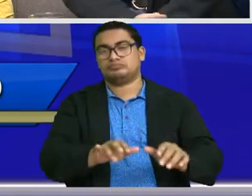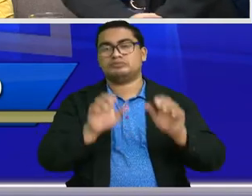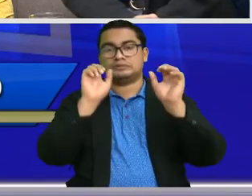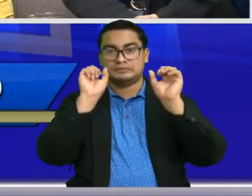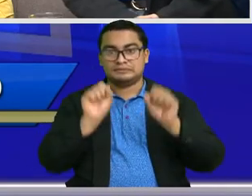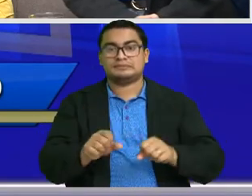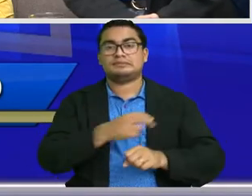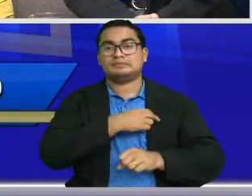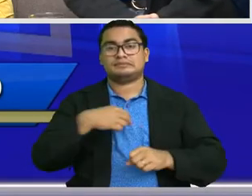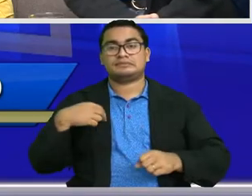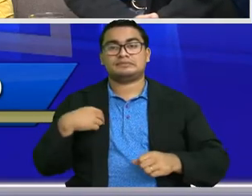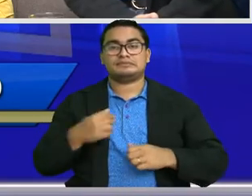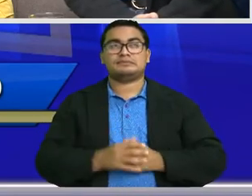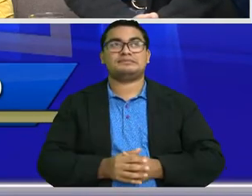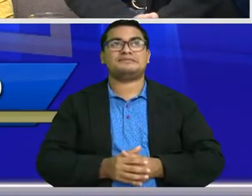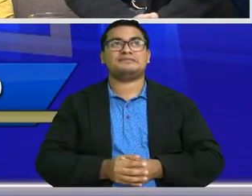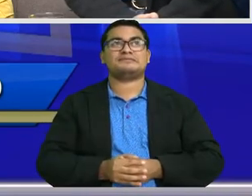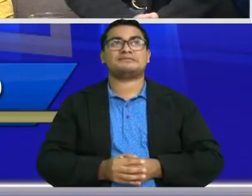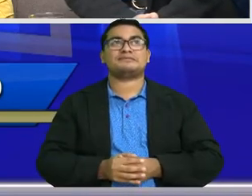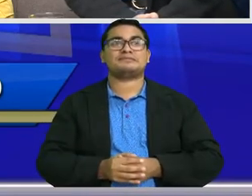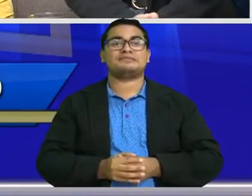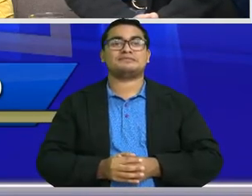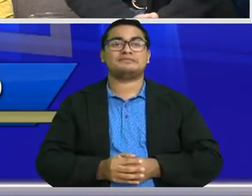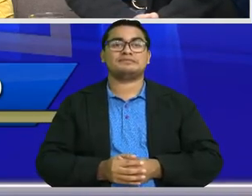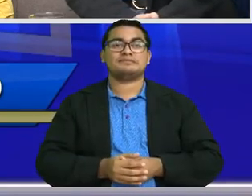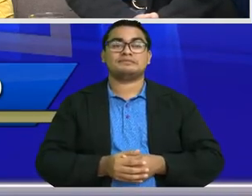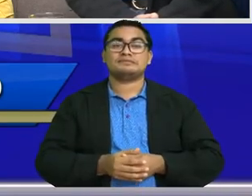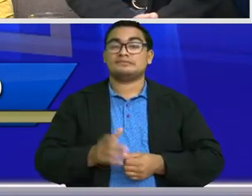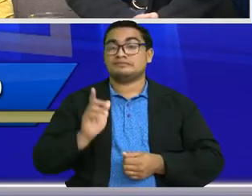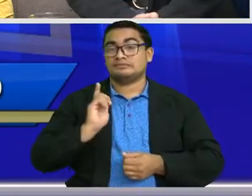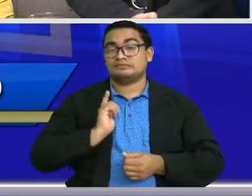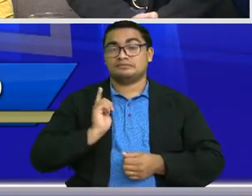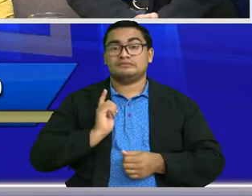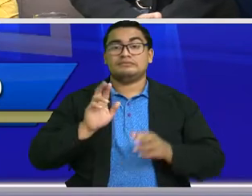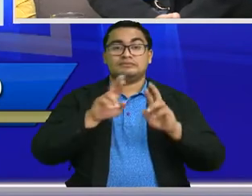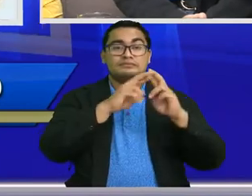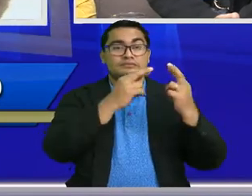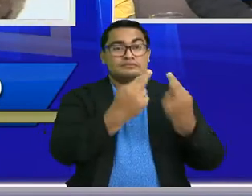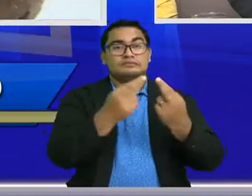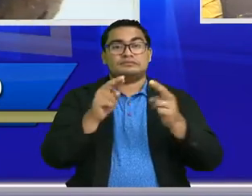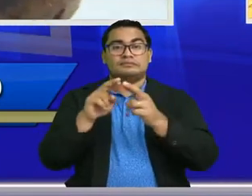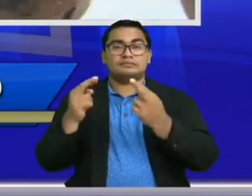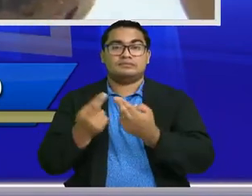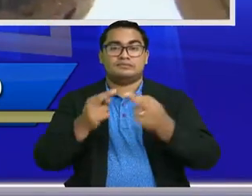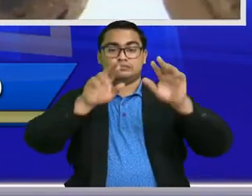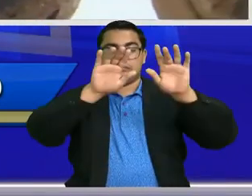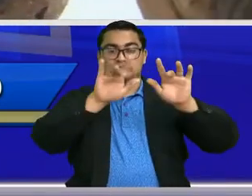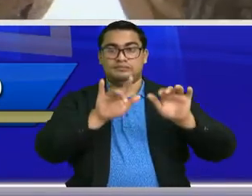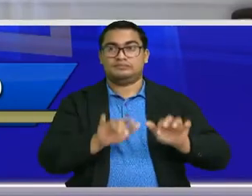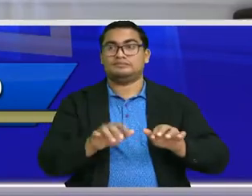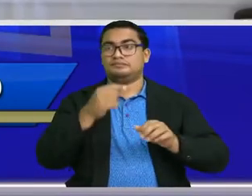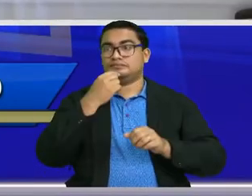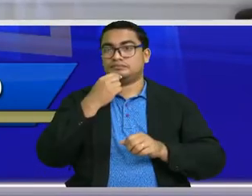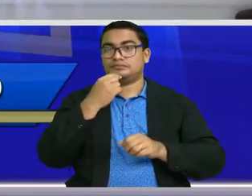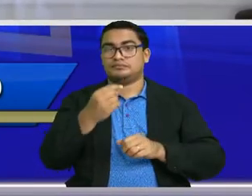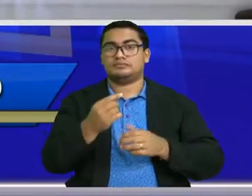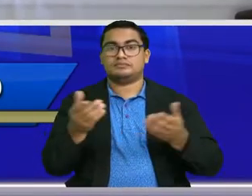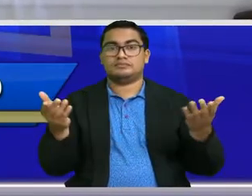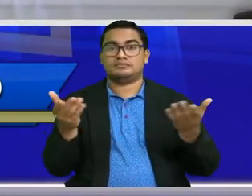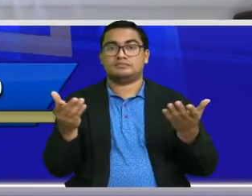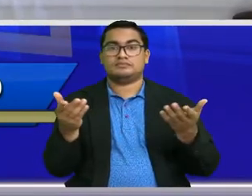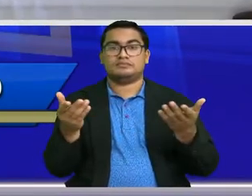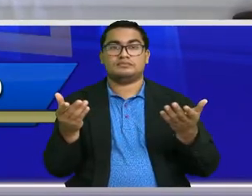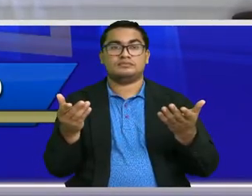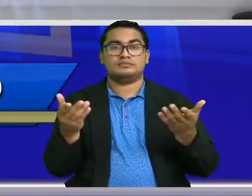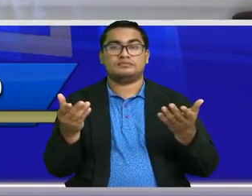parte digital. Claro que sí, dentro de esta dinámica encuentros de negocios digitales, uh-huh, ¿no? Conocer la importancia de esto,